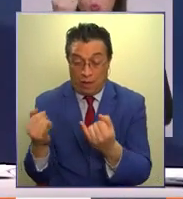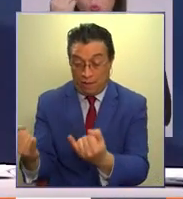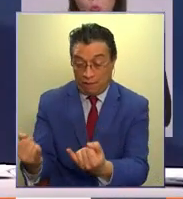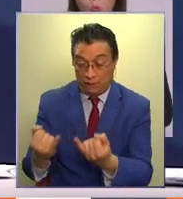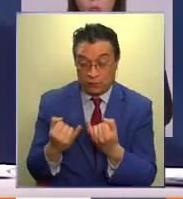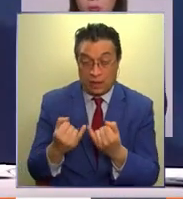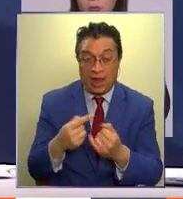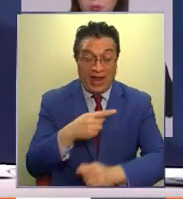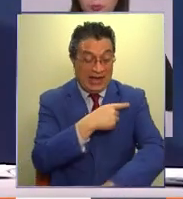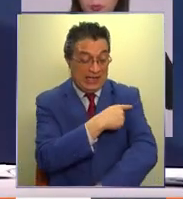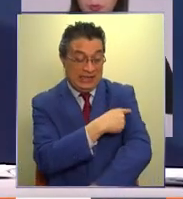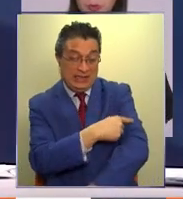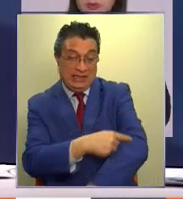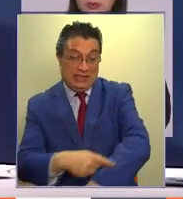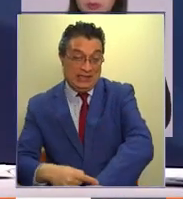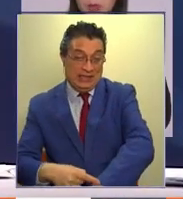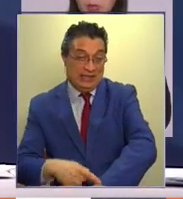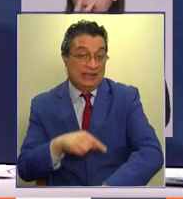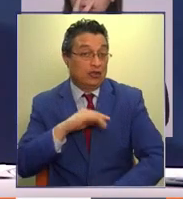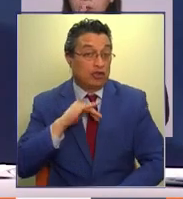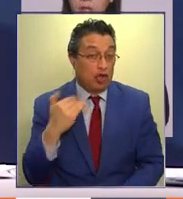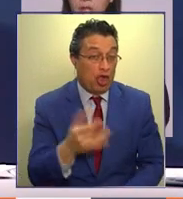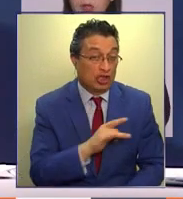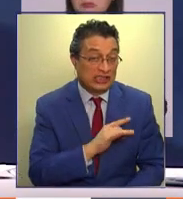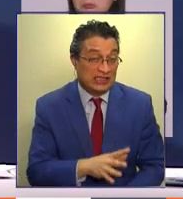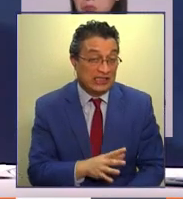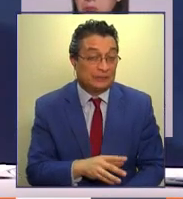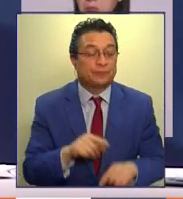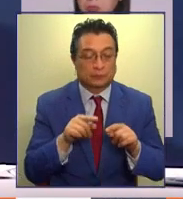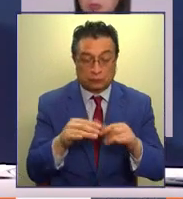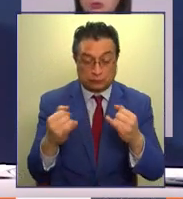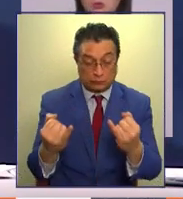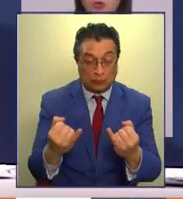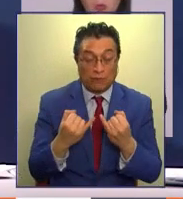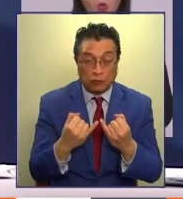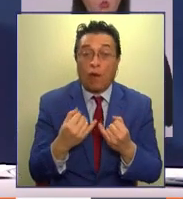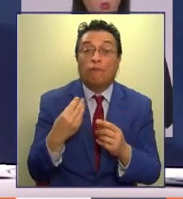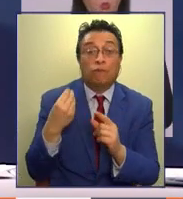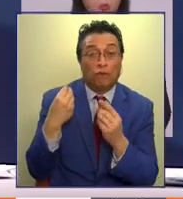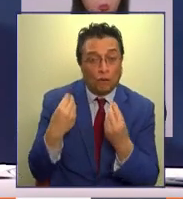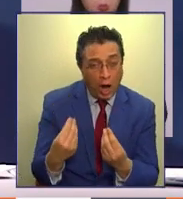nacional son datos buenos